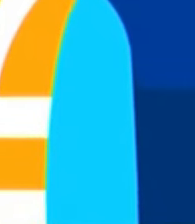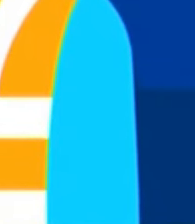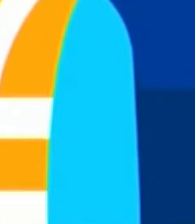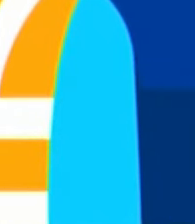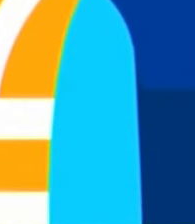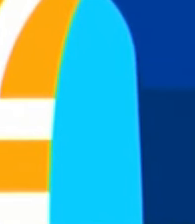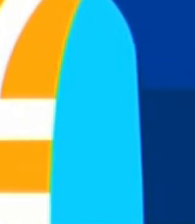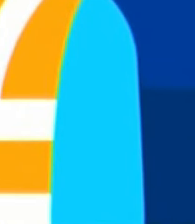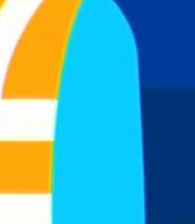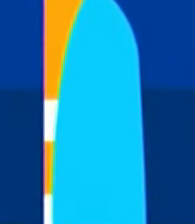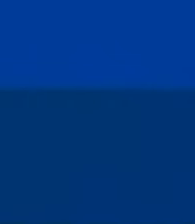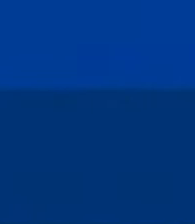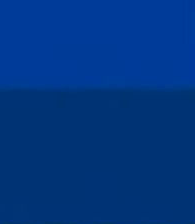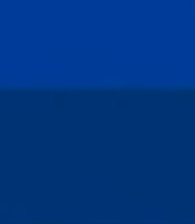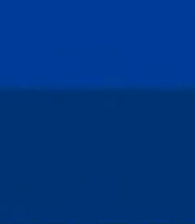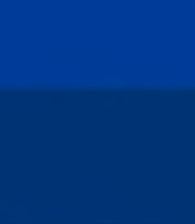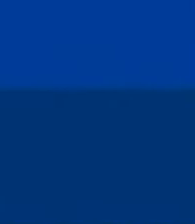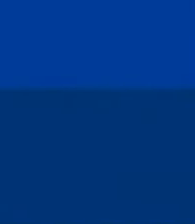puede hacer la diferencia.